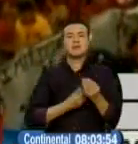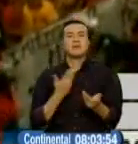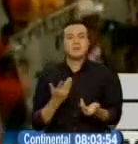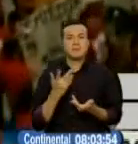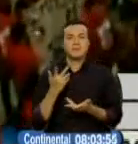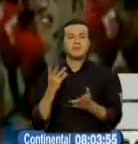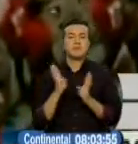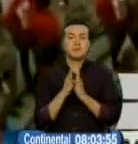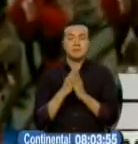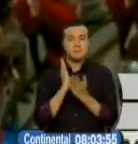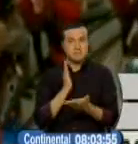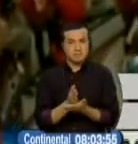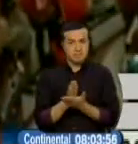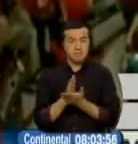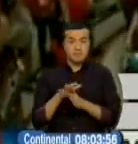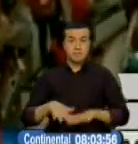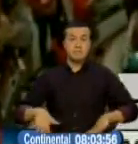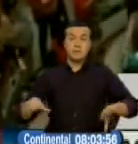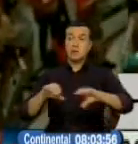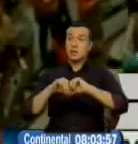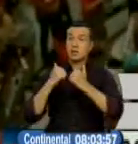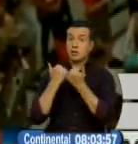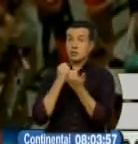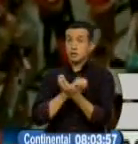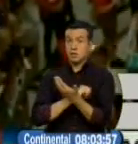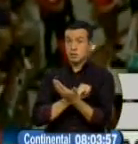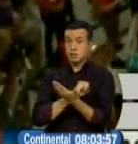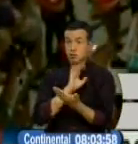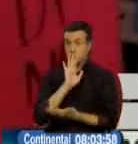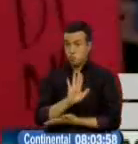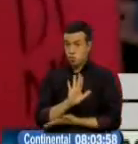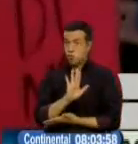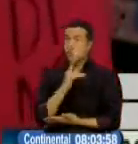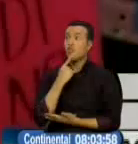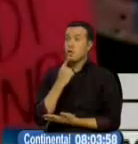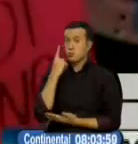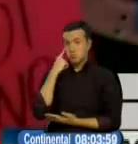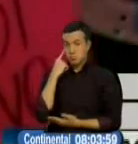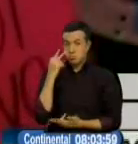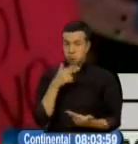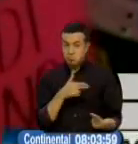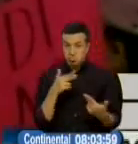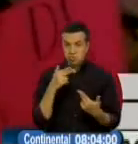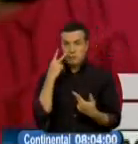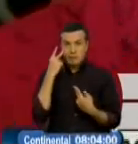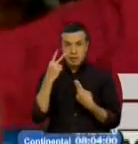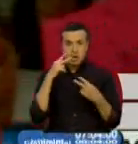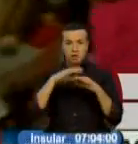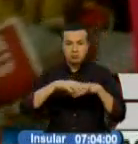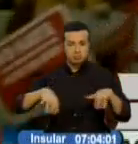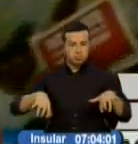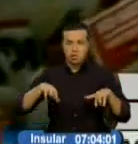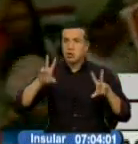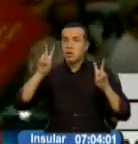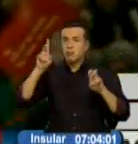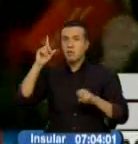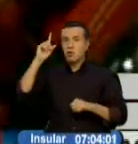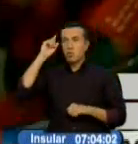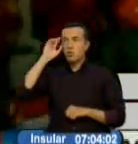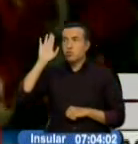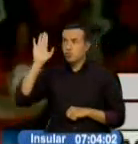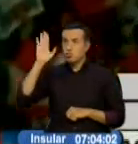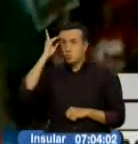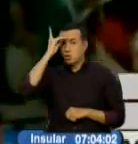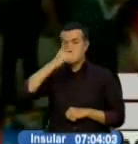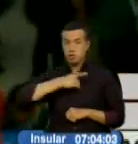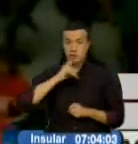y provocó que los legisladores en el Pleno se enfrentaran e incluso amenazaran con usar armas, un hecho que demuestra la división sobre las políticas migratorias en